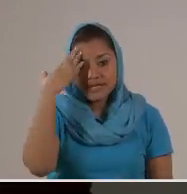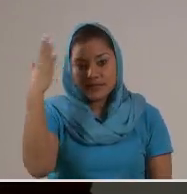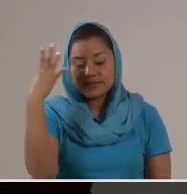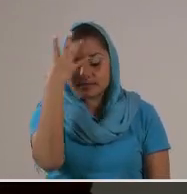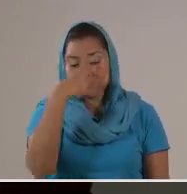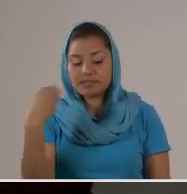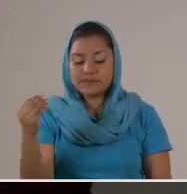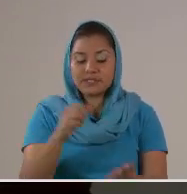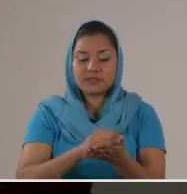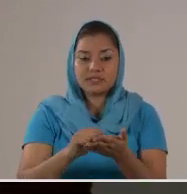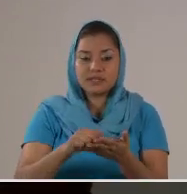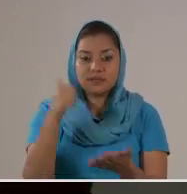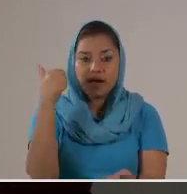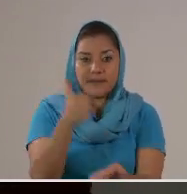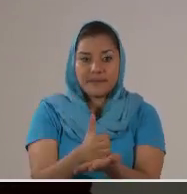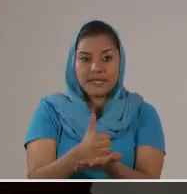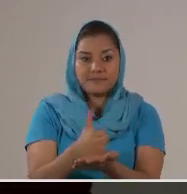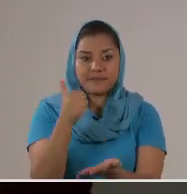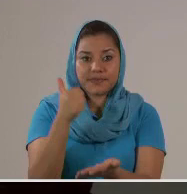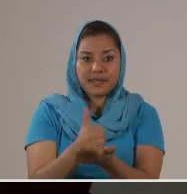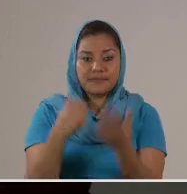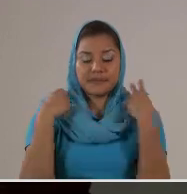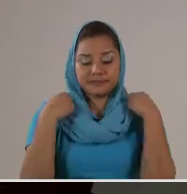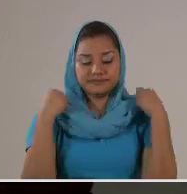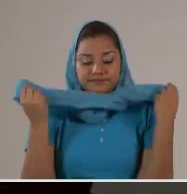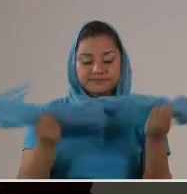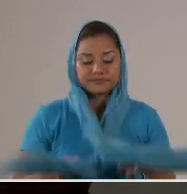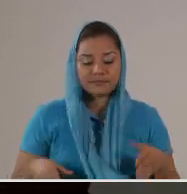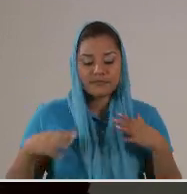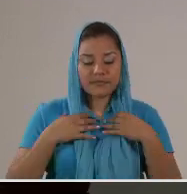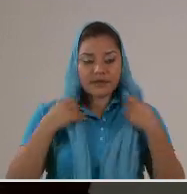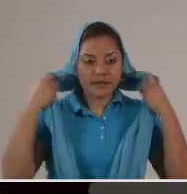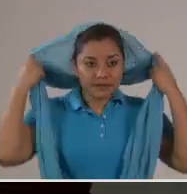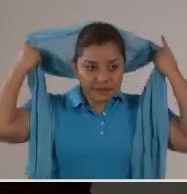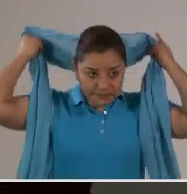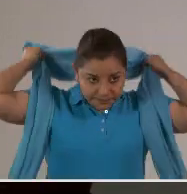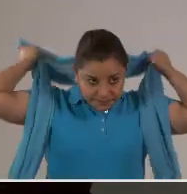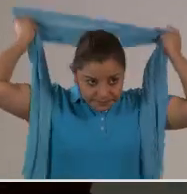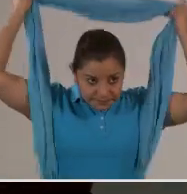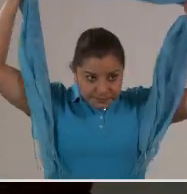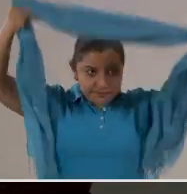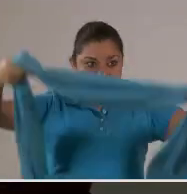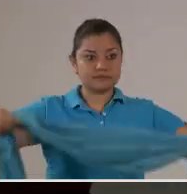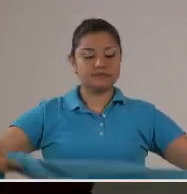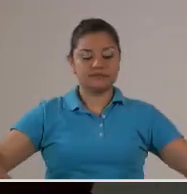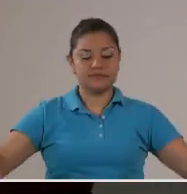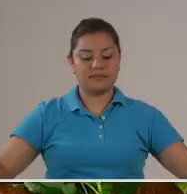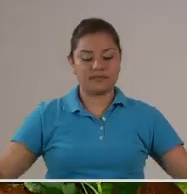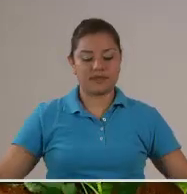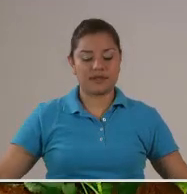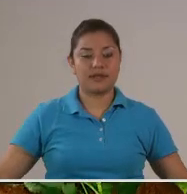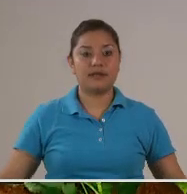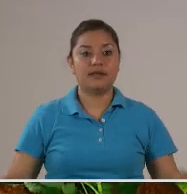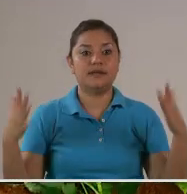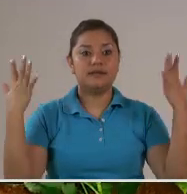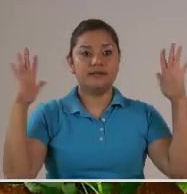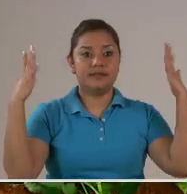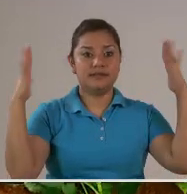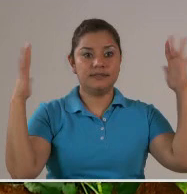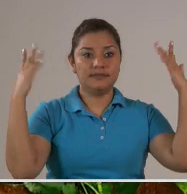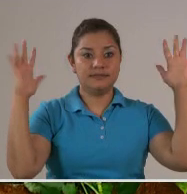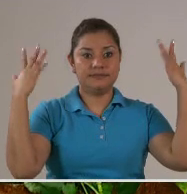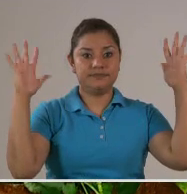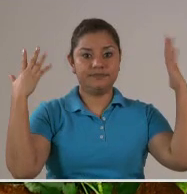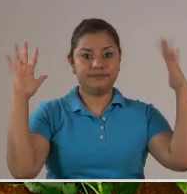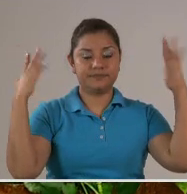espíritu santo amén amén y amén denle el aplauso al rey bendito y siempre les voy a